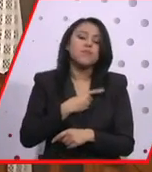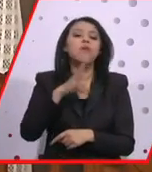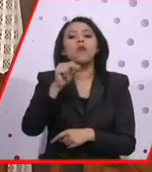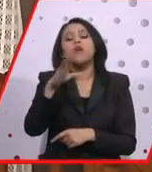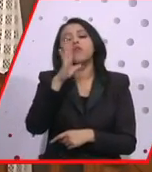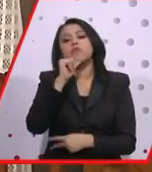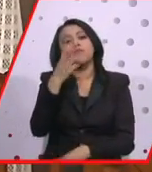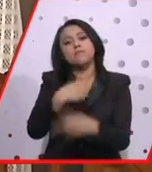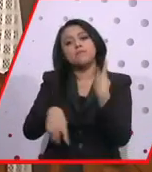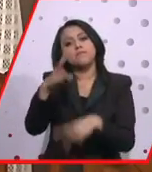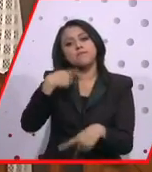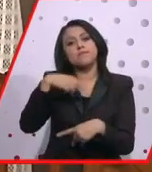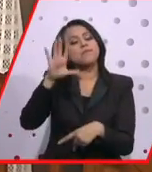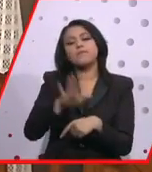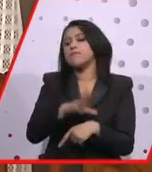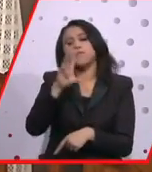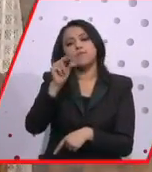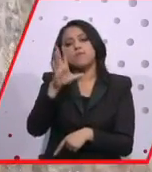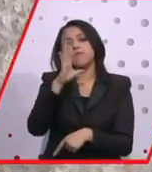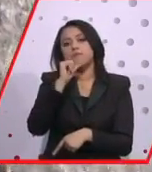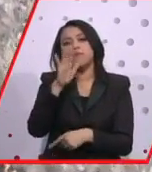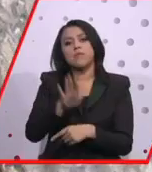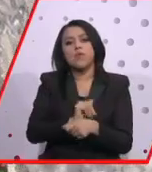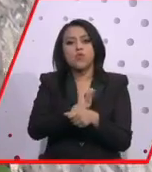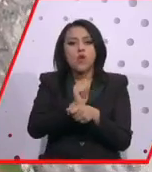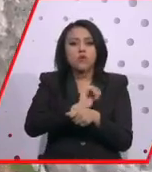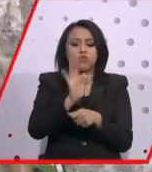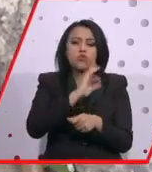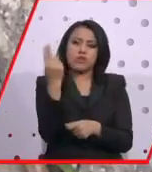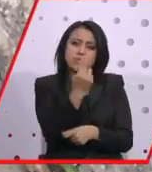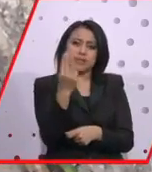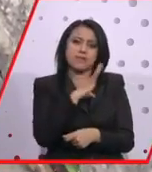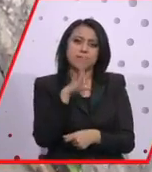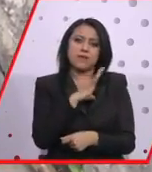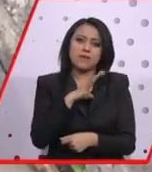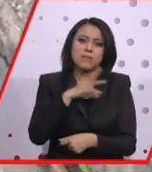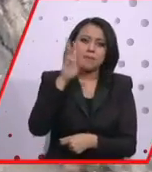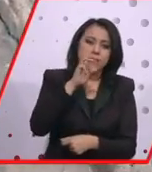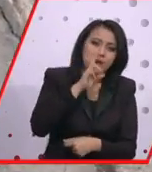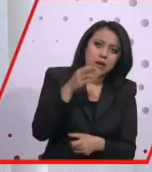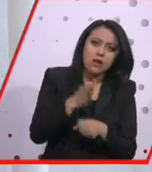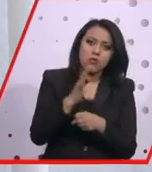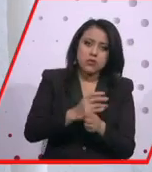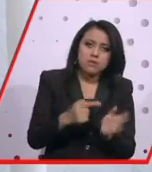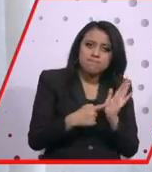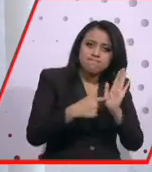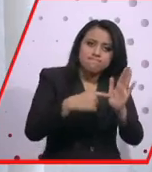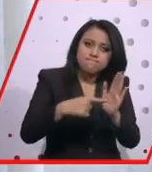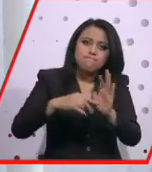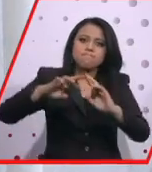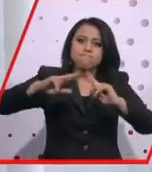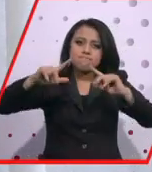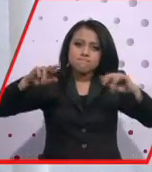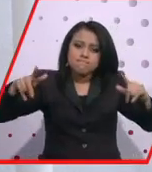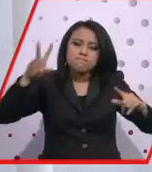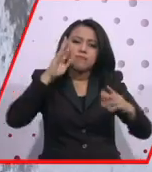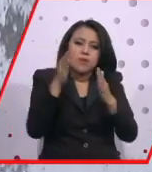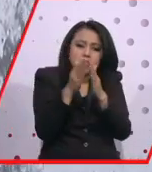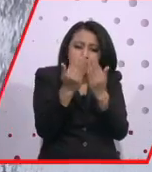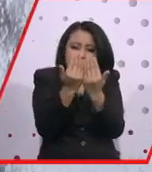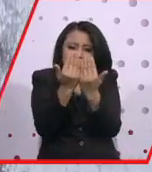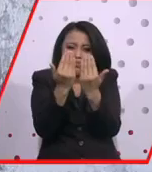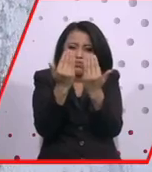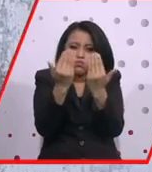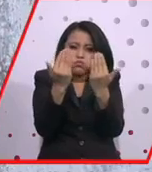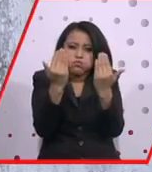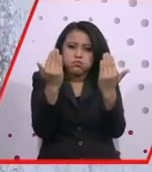hasta que no le pudieran proporcionar un auto la afectada mostró los años que presenta la barda la cual se apreció se está separando e